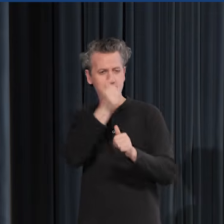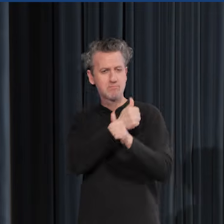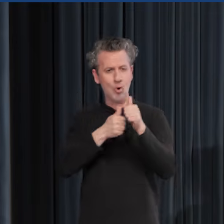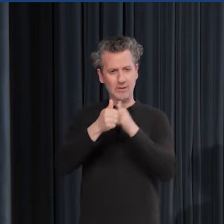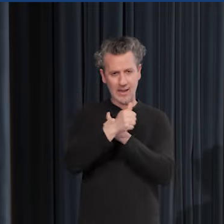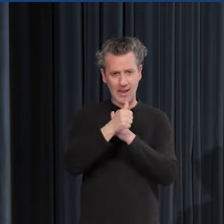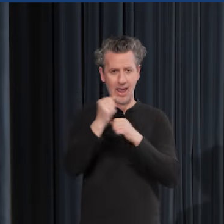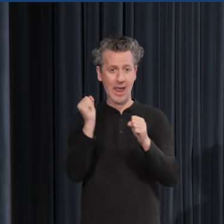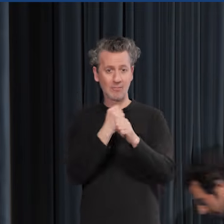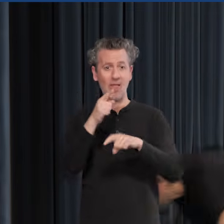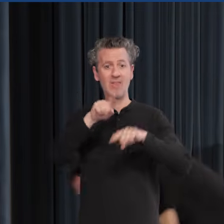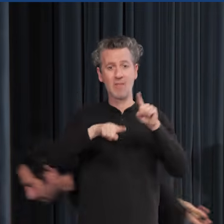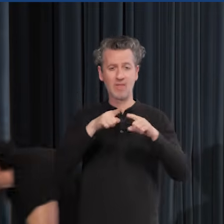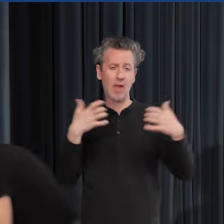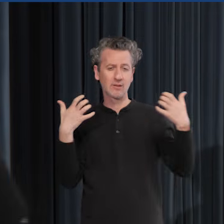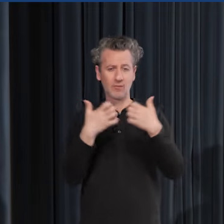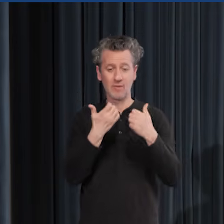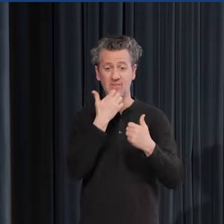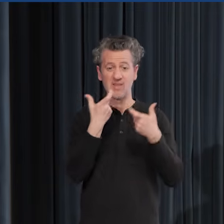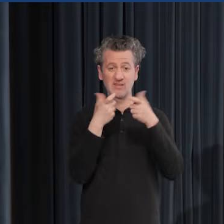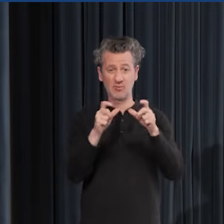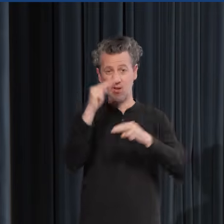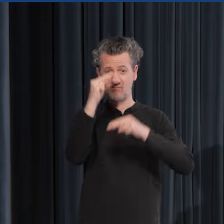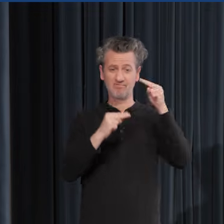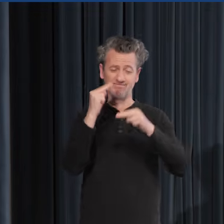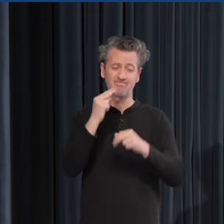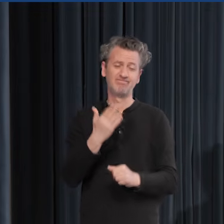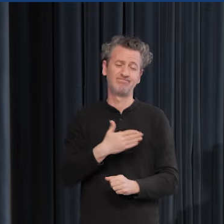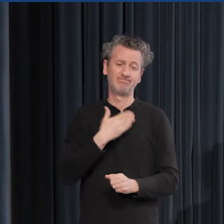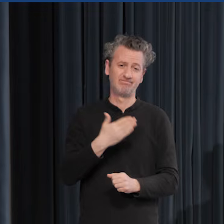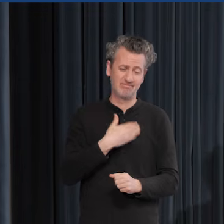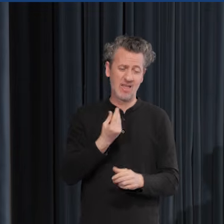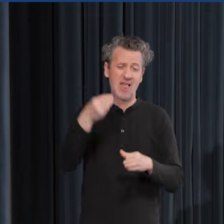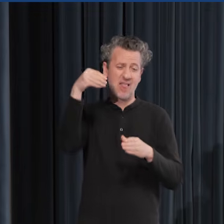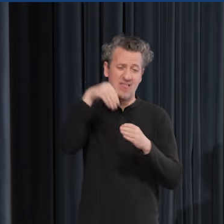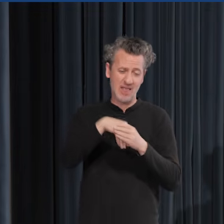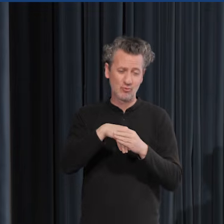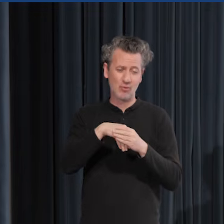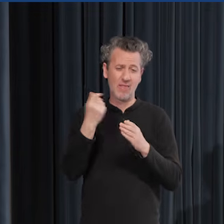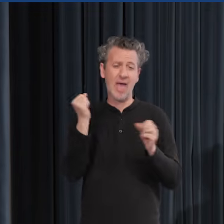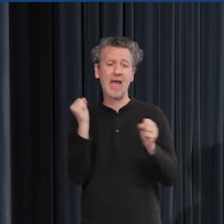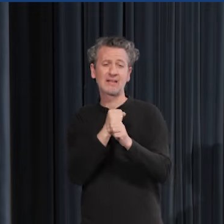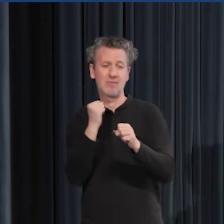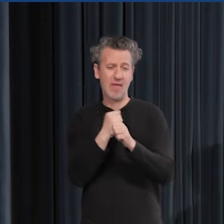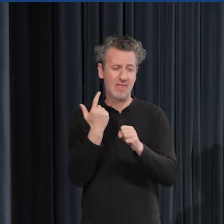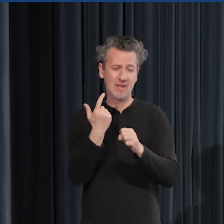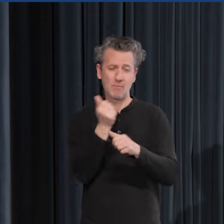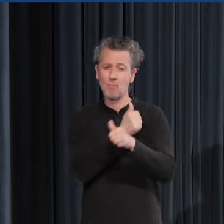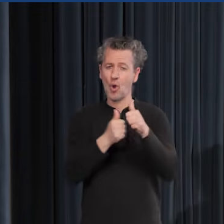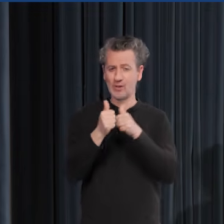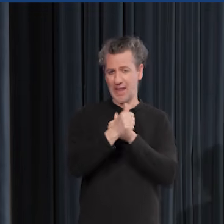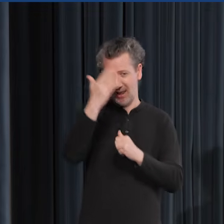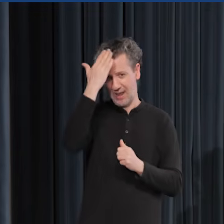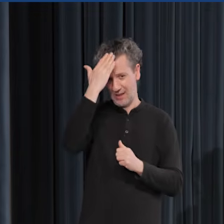bien indicas, el sector de la construcción, por desgracia, se suele encontrar dentro de estas actividades prioritarias debido principalmente,